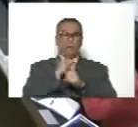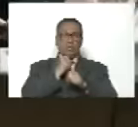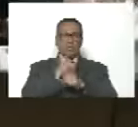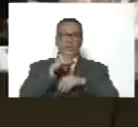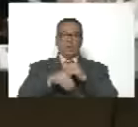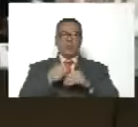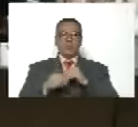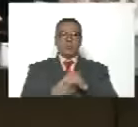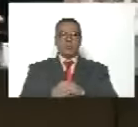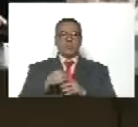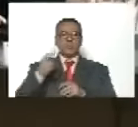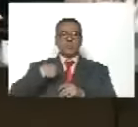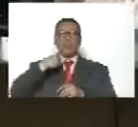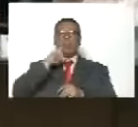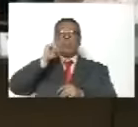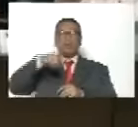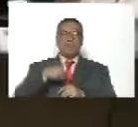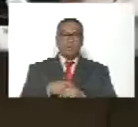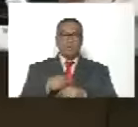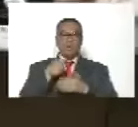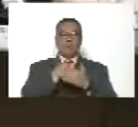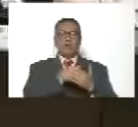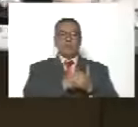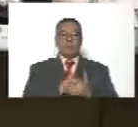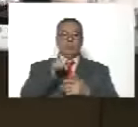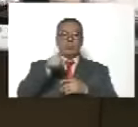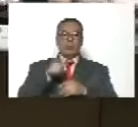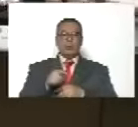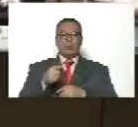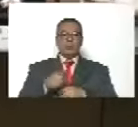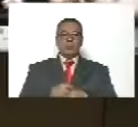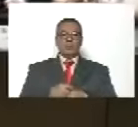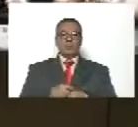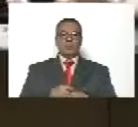funcionamiento, debería decir también financiamiento también.